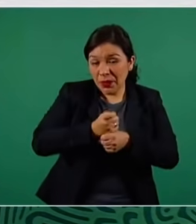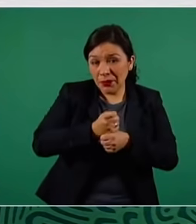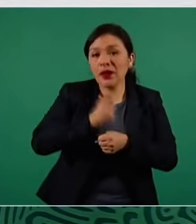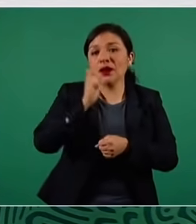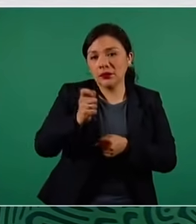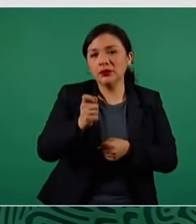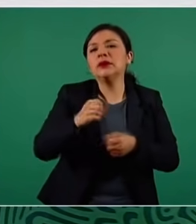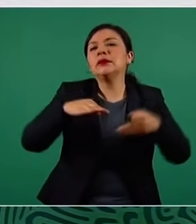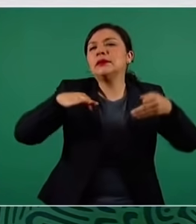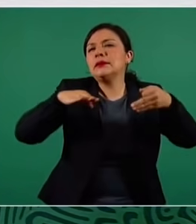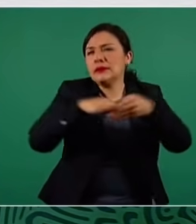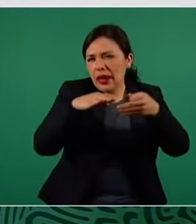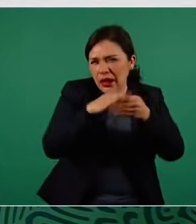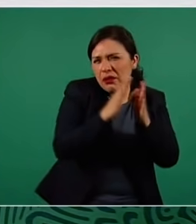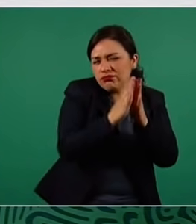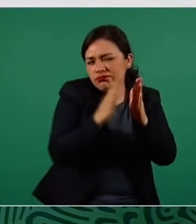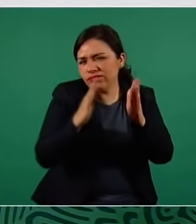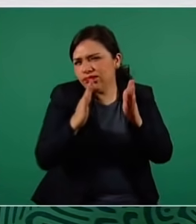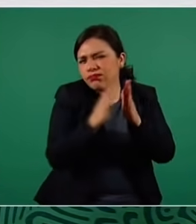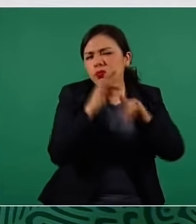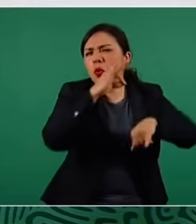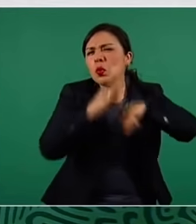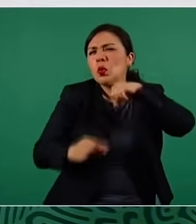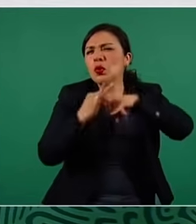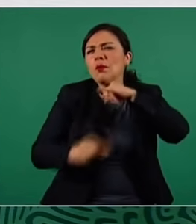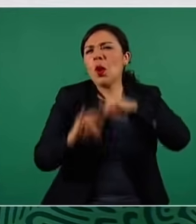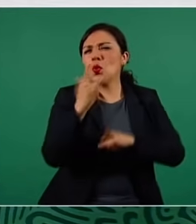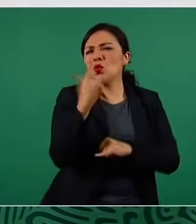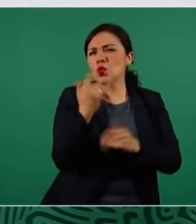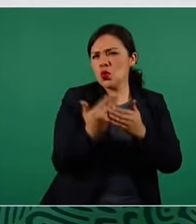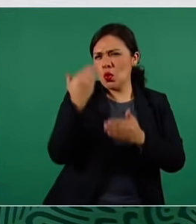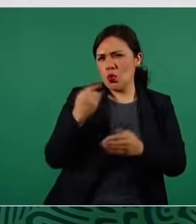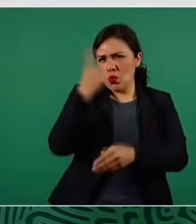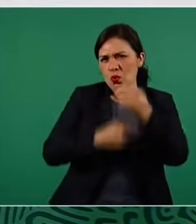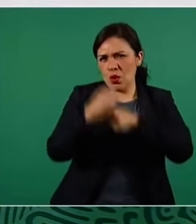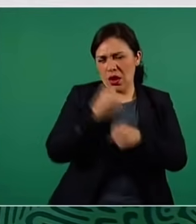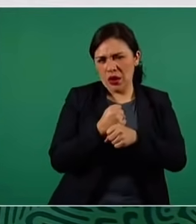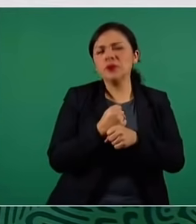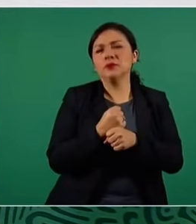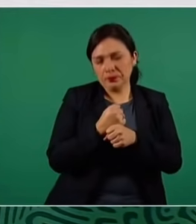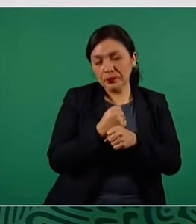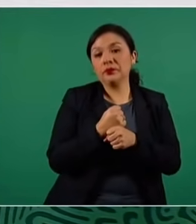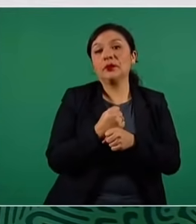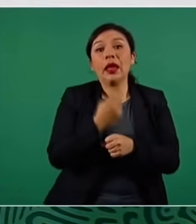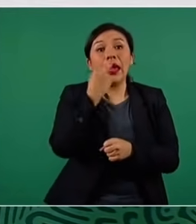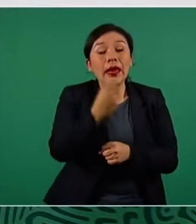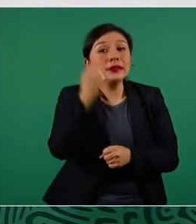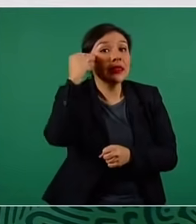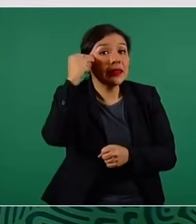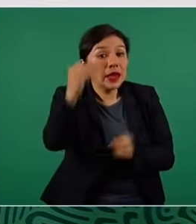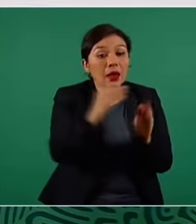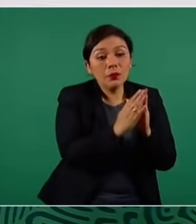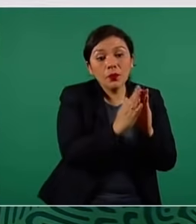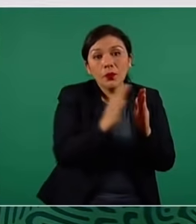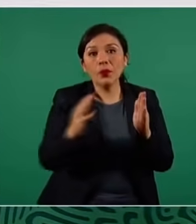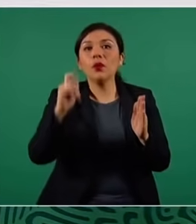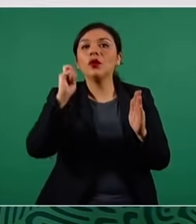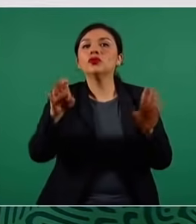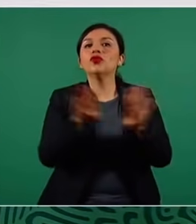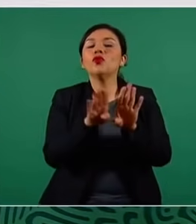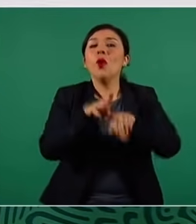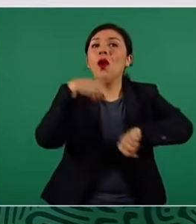cercano a la última semana de julio con un desplazamiento de dos semanas que es el tiempo aproximado entre